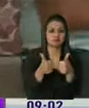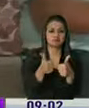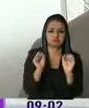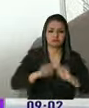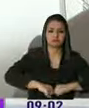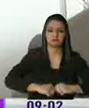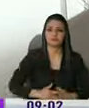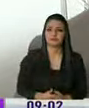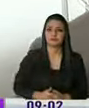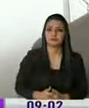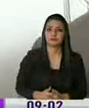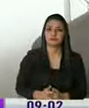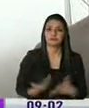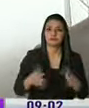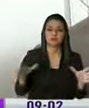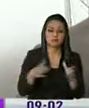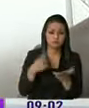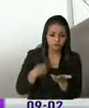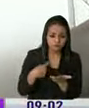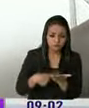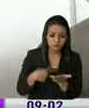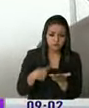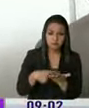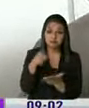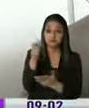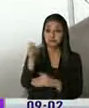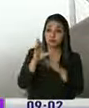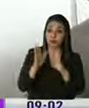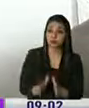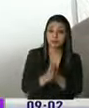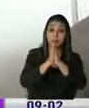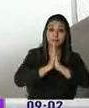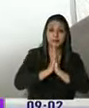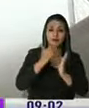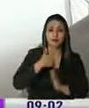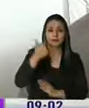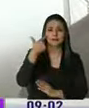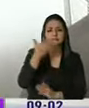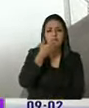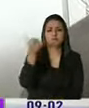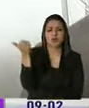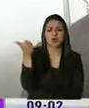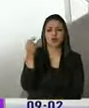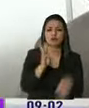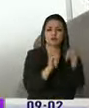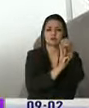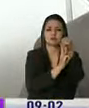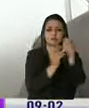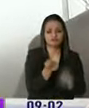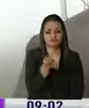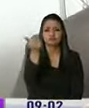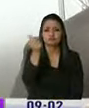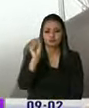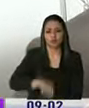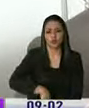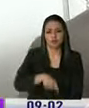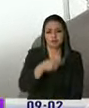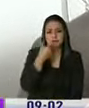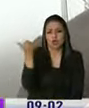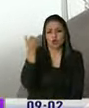fuerza. Después de un análisis profundo y con un pedido del pueblo ecuatoriano, creemos que lo mejor que se puede hacer es eliminar